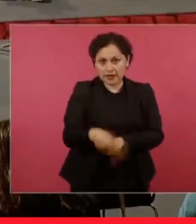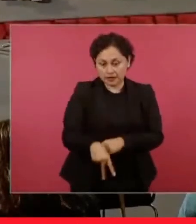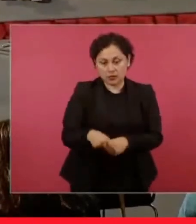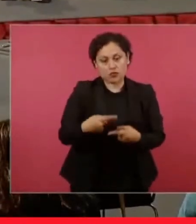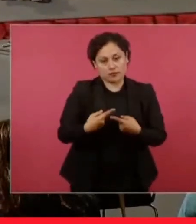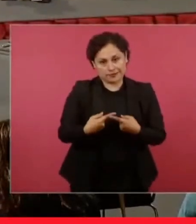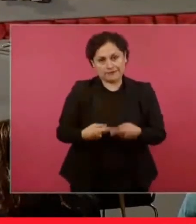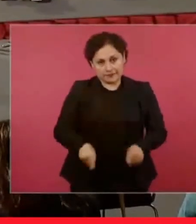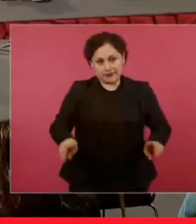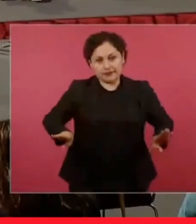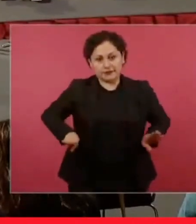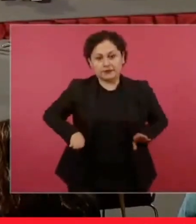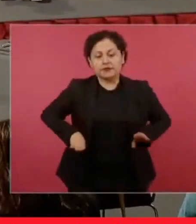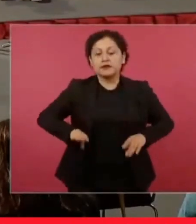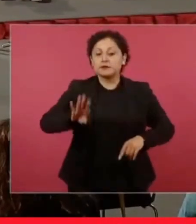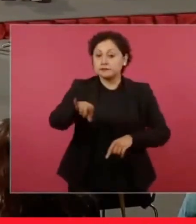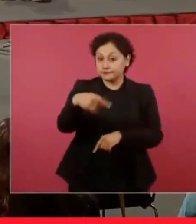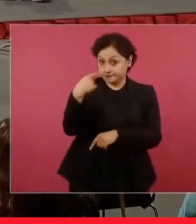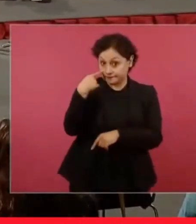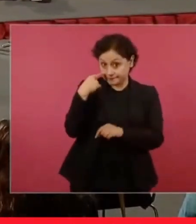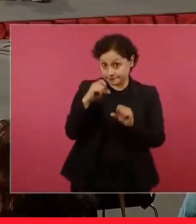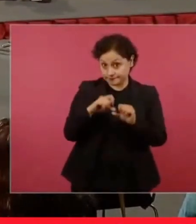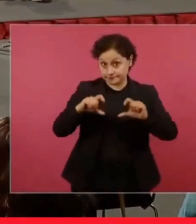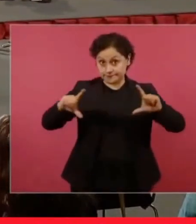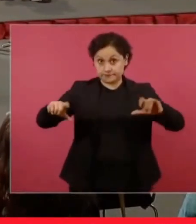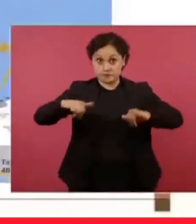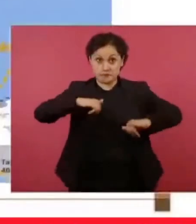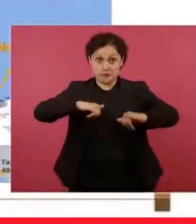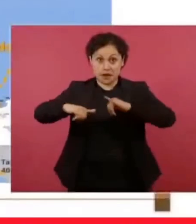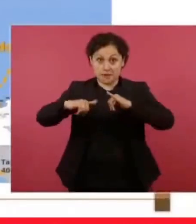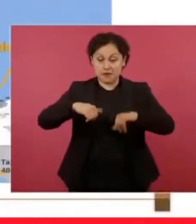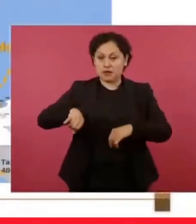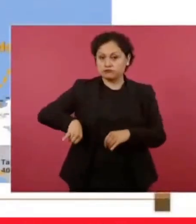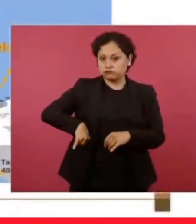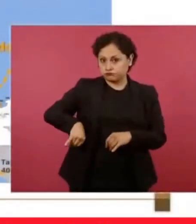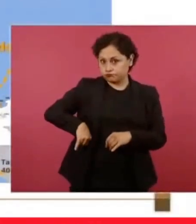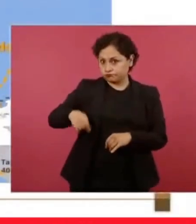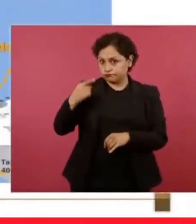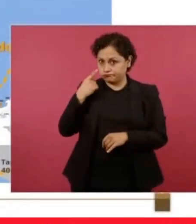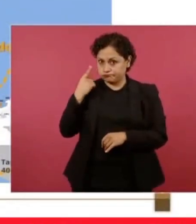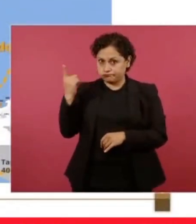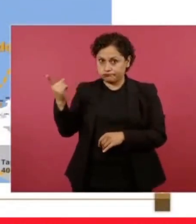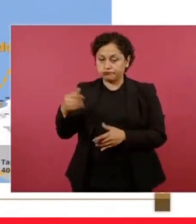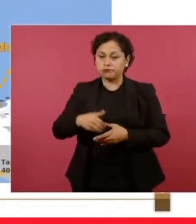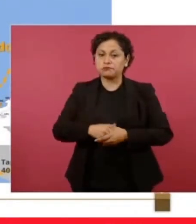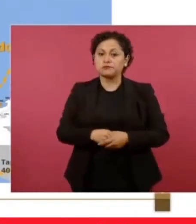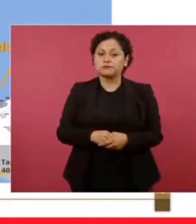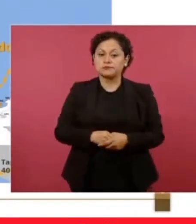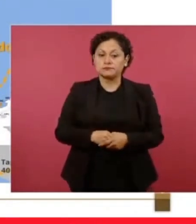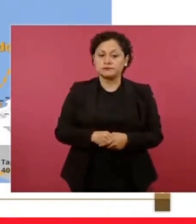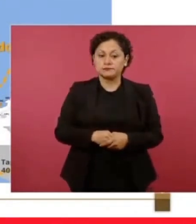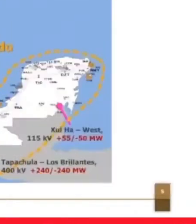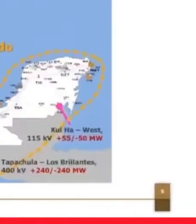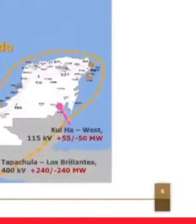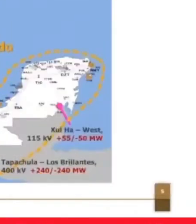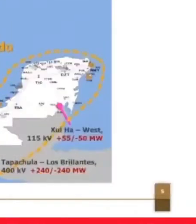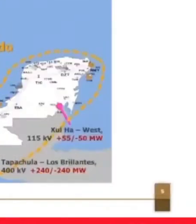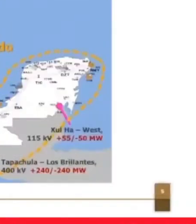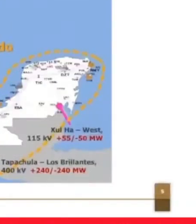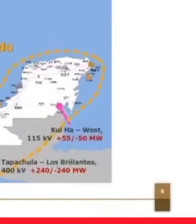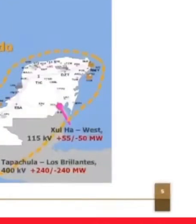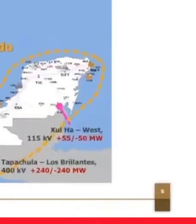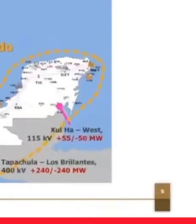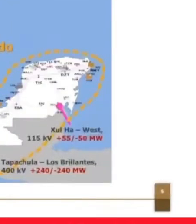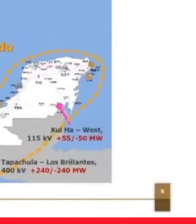es muy interesante, aunque cuesta trabajo distinguirlo, pero se puede conseguir en tamaños mayores.